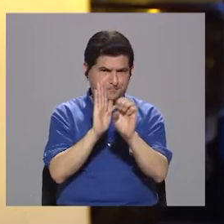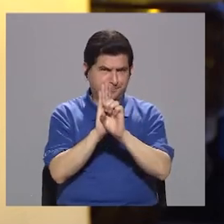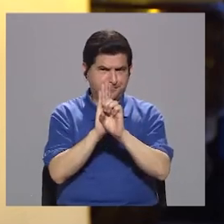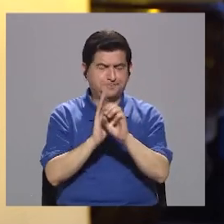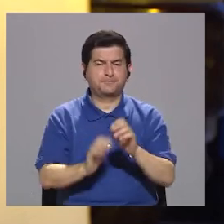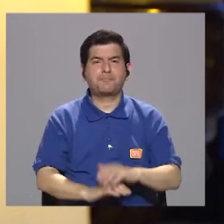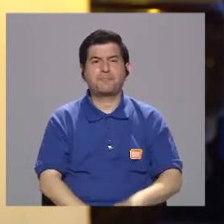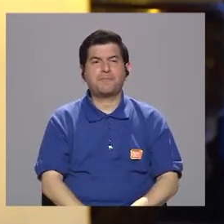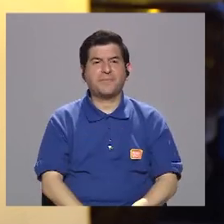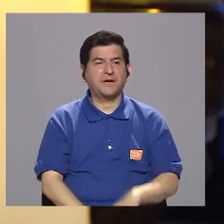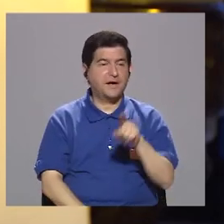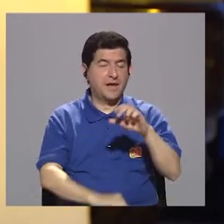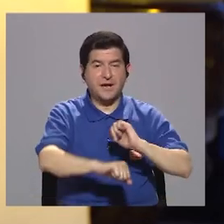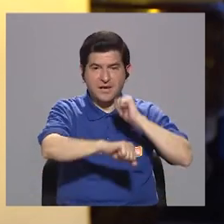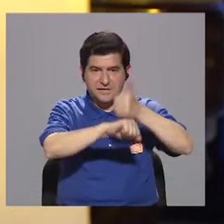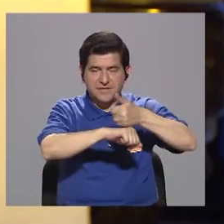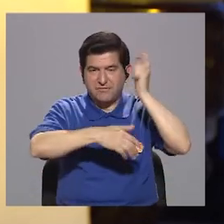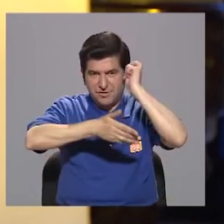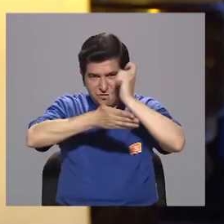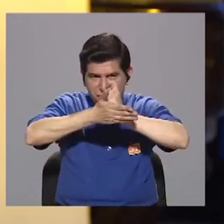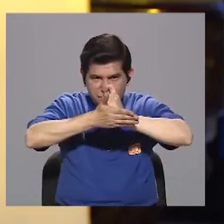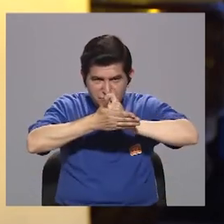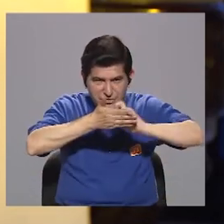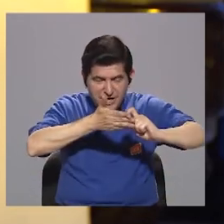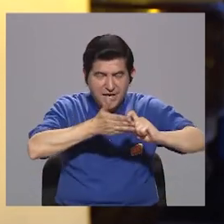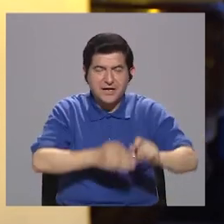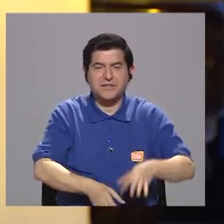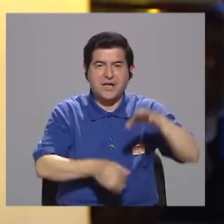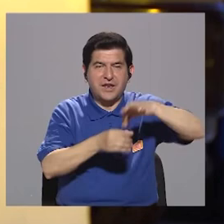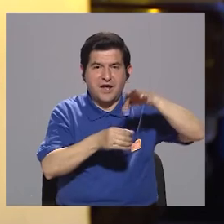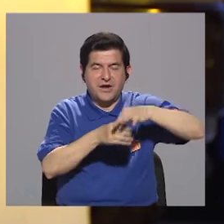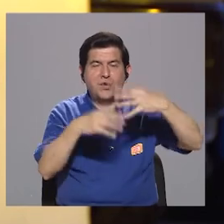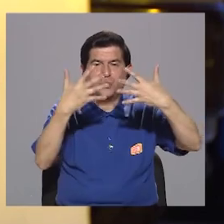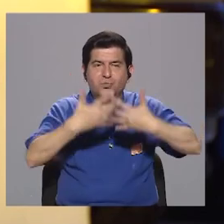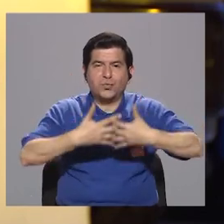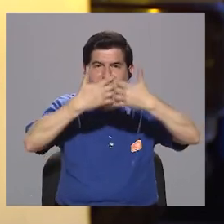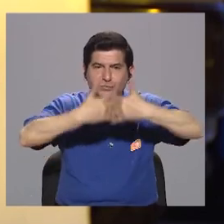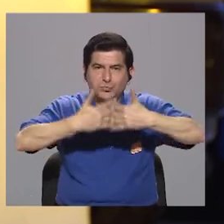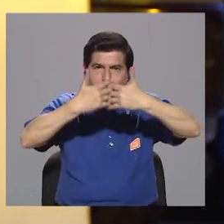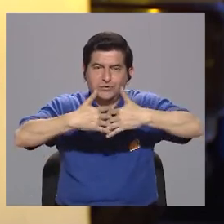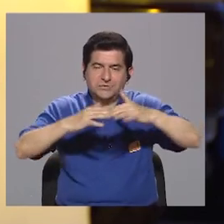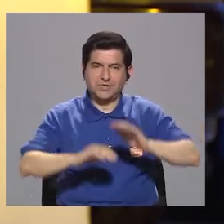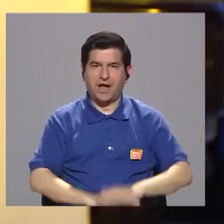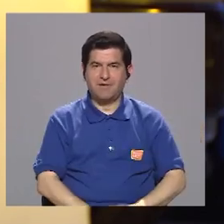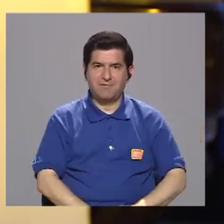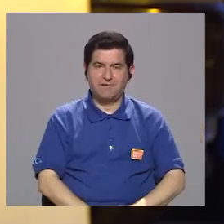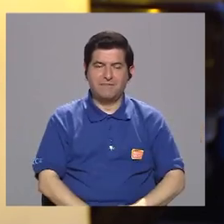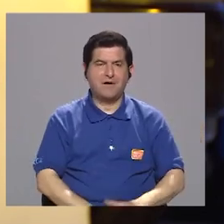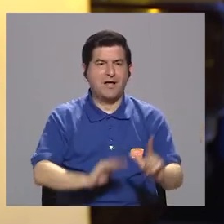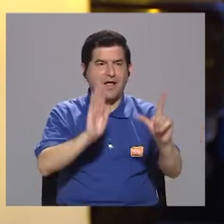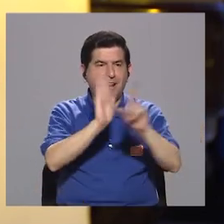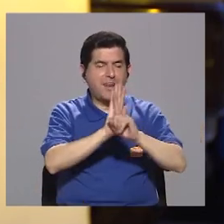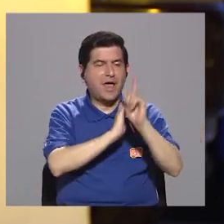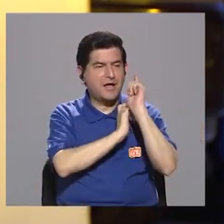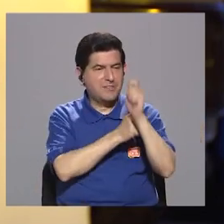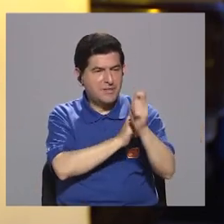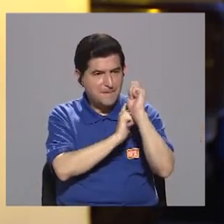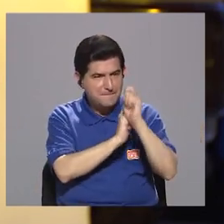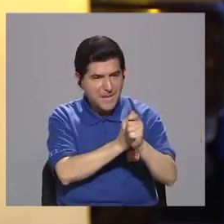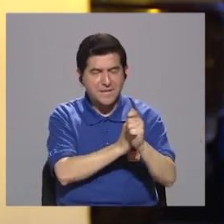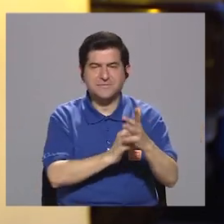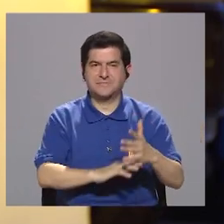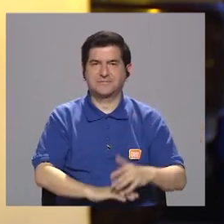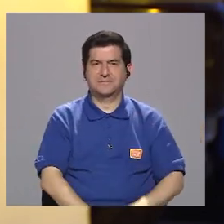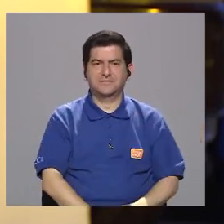ejemplo, creó la Secretaría de Agricultura e Industrias, hizo una ley de la pesca,